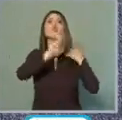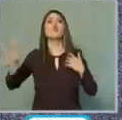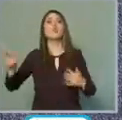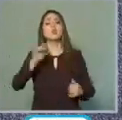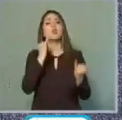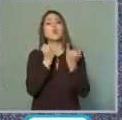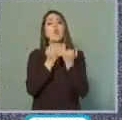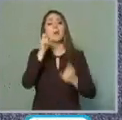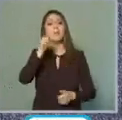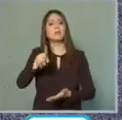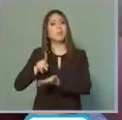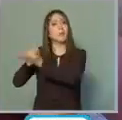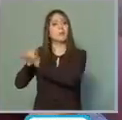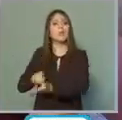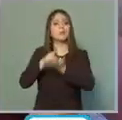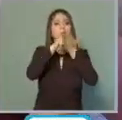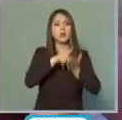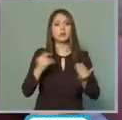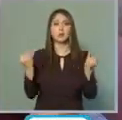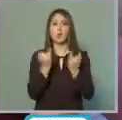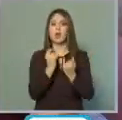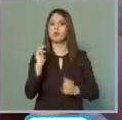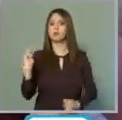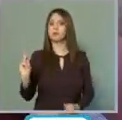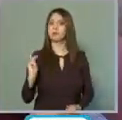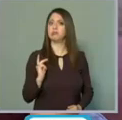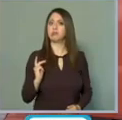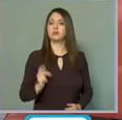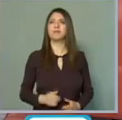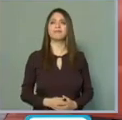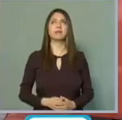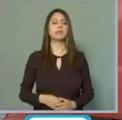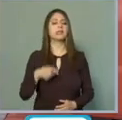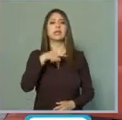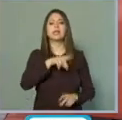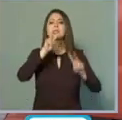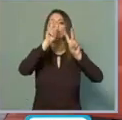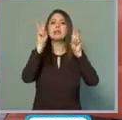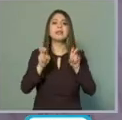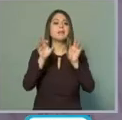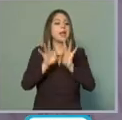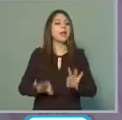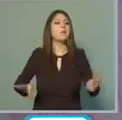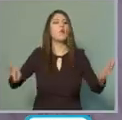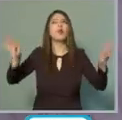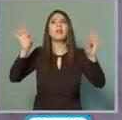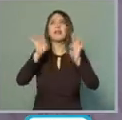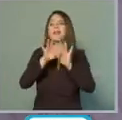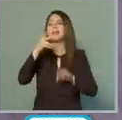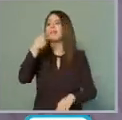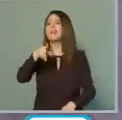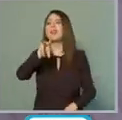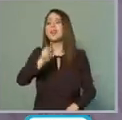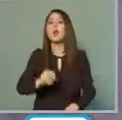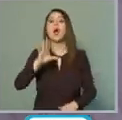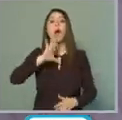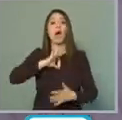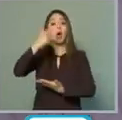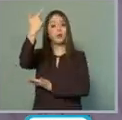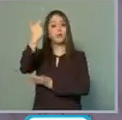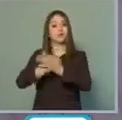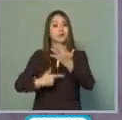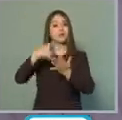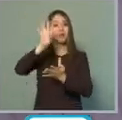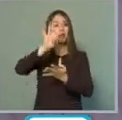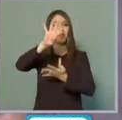Fíjate que eso es un tema muy importante. No, o sea, las tablas son tablas de referencia, pero no